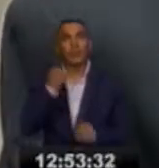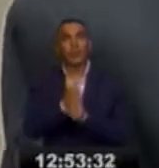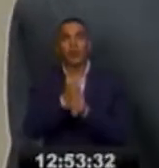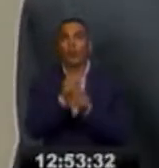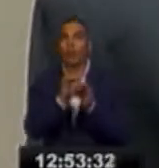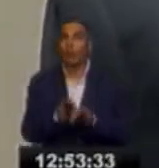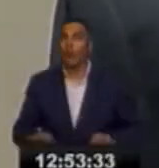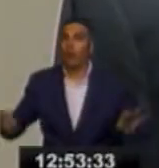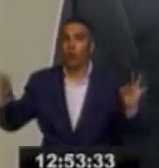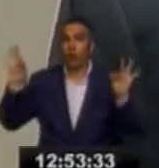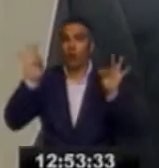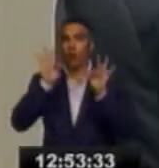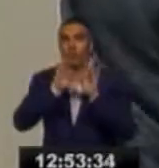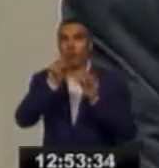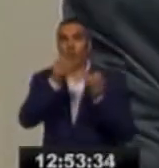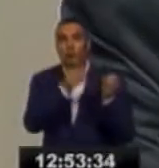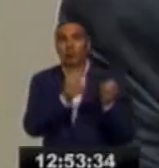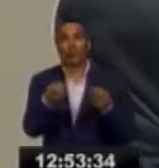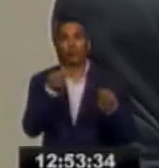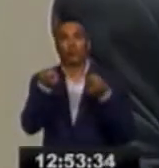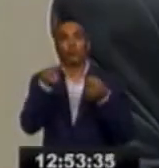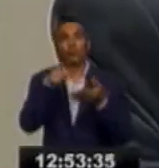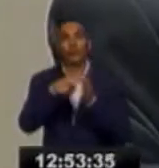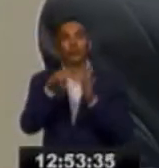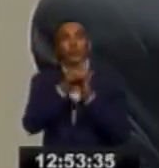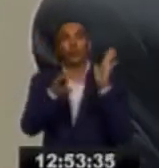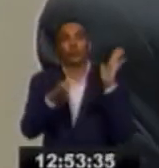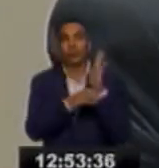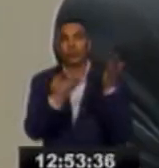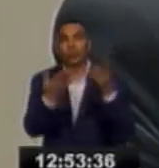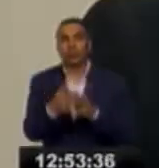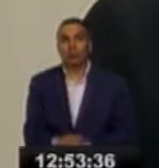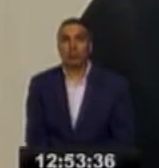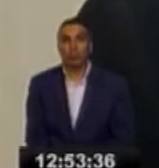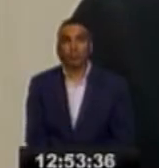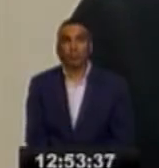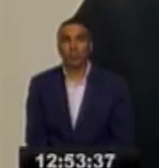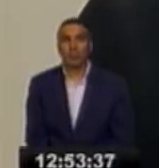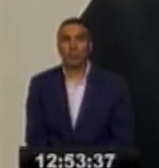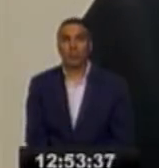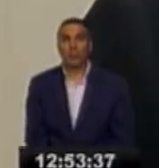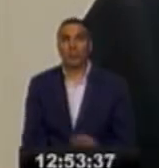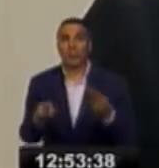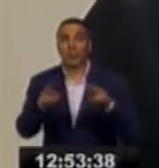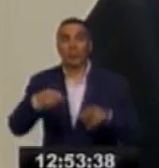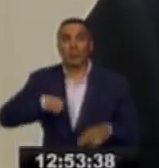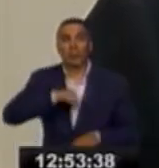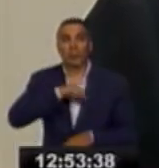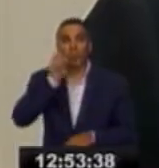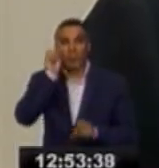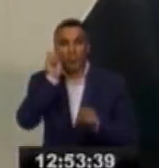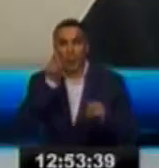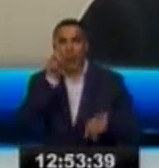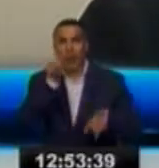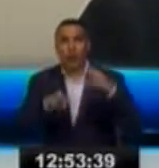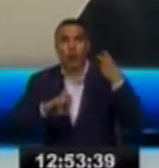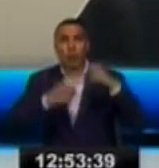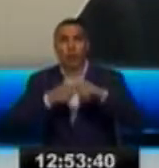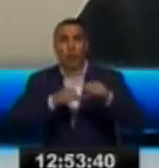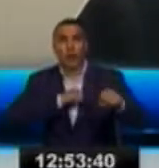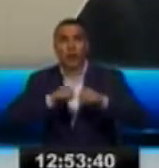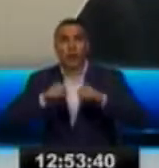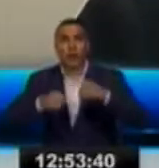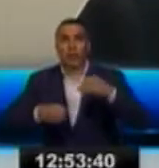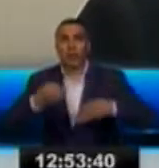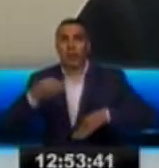esencial de un órgano de control de constitucionalidad. Además, detectamos varias irregularidades en la gestión de la